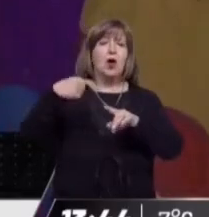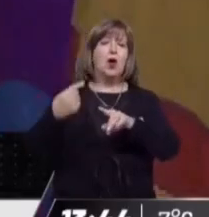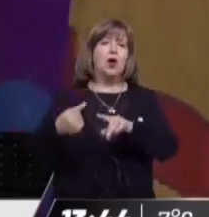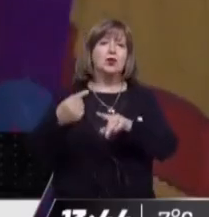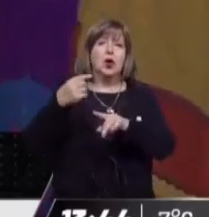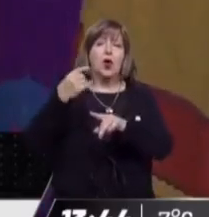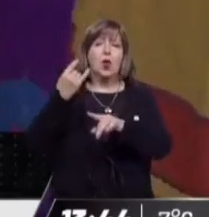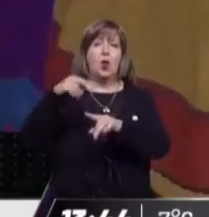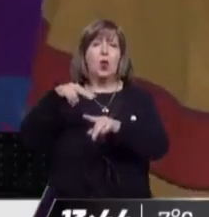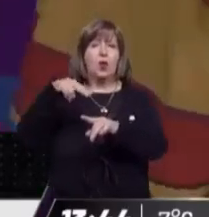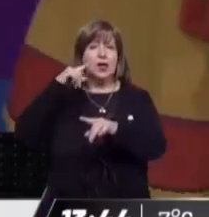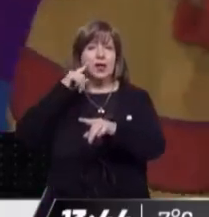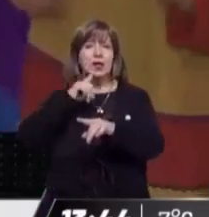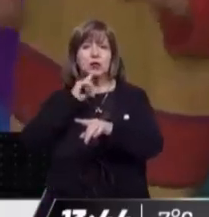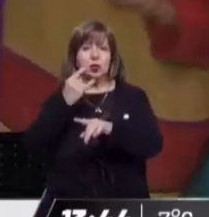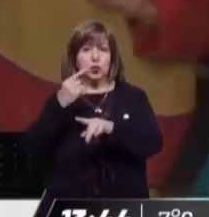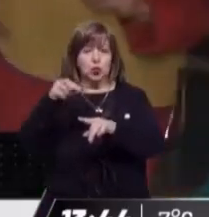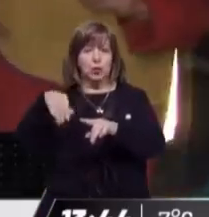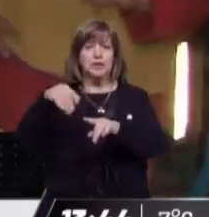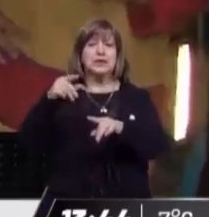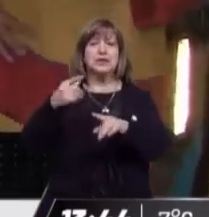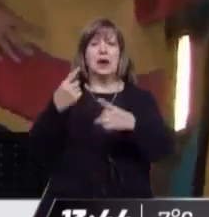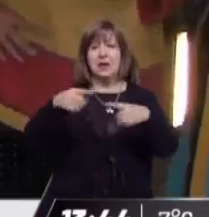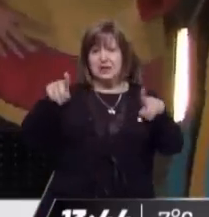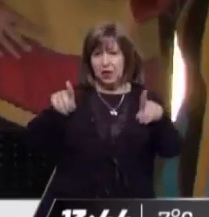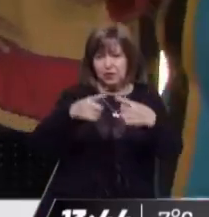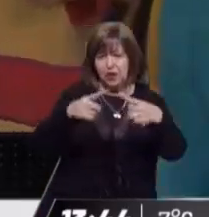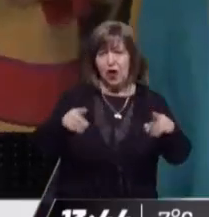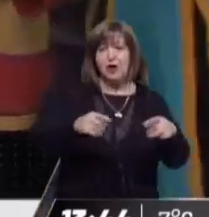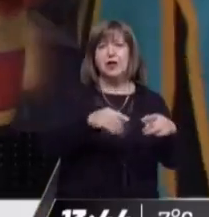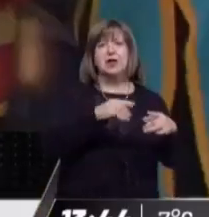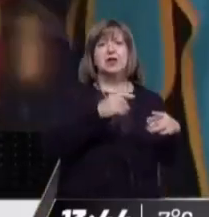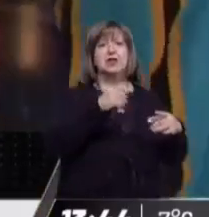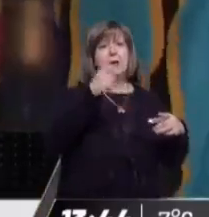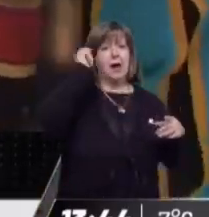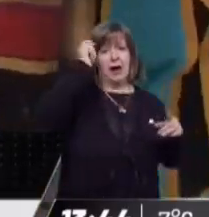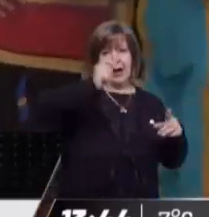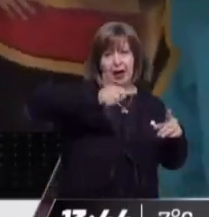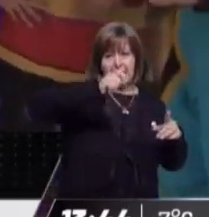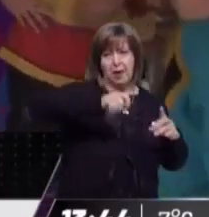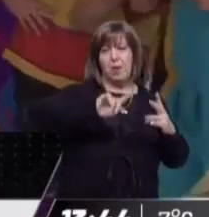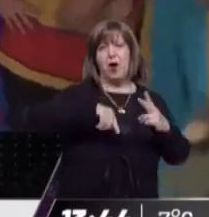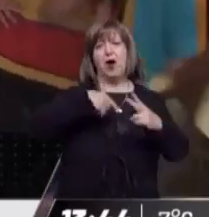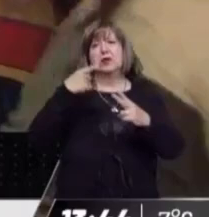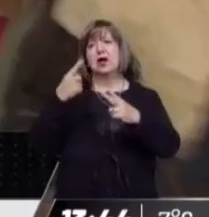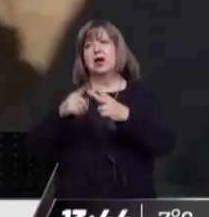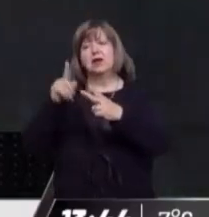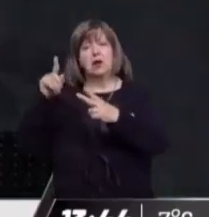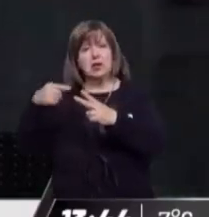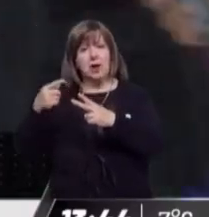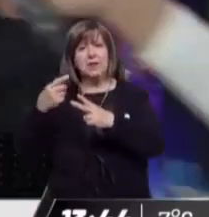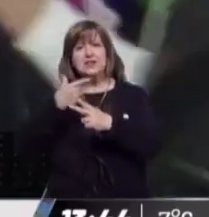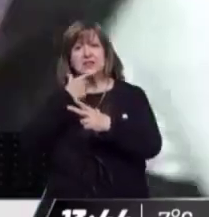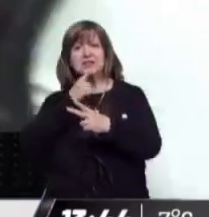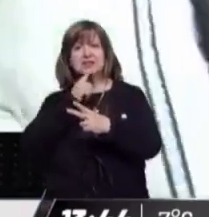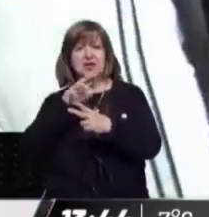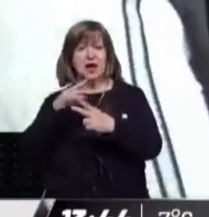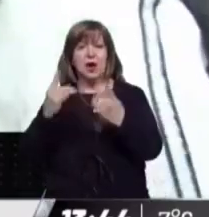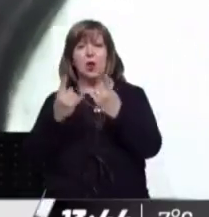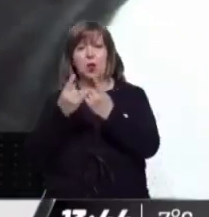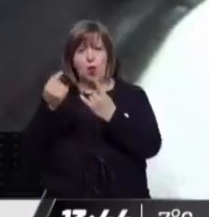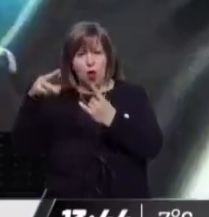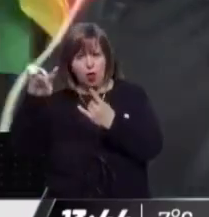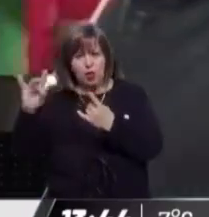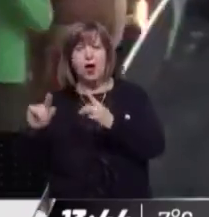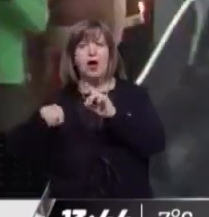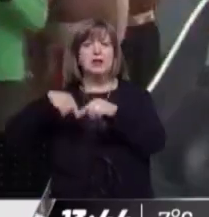Sinfónico, vamos a tener los conciertos sinfónicos de Harry Potter, Star Wars, y vamos a tener también El Señor de los Anillos, eso